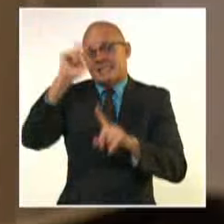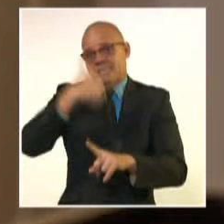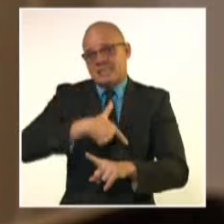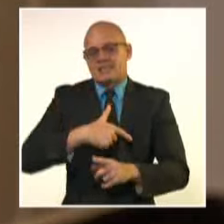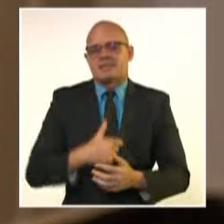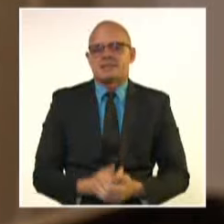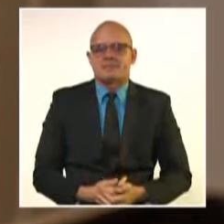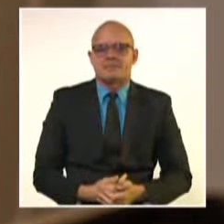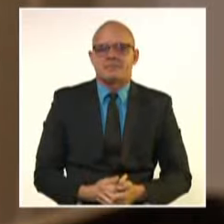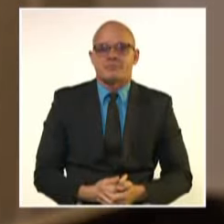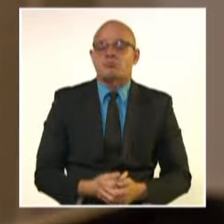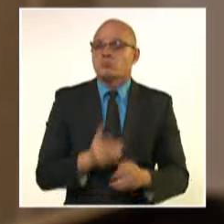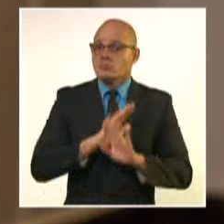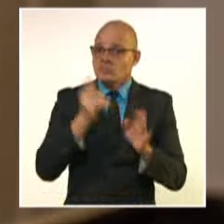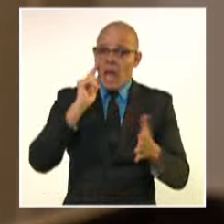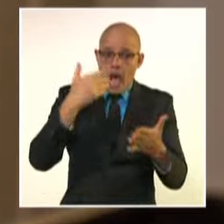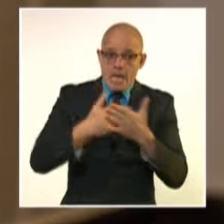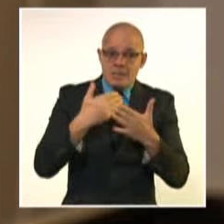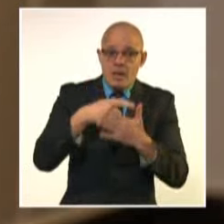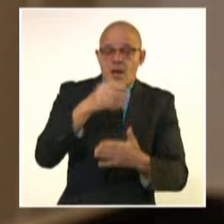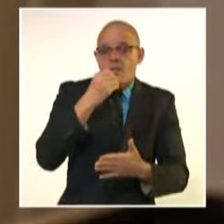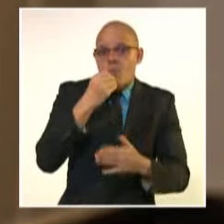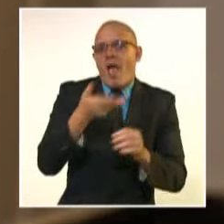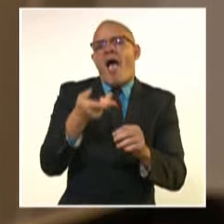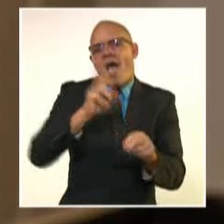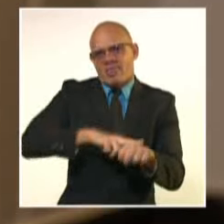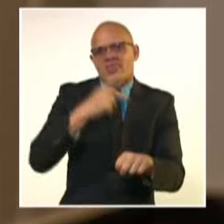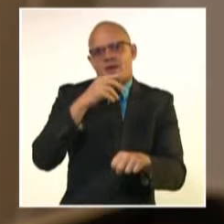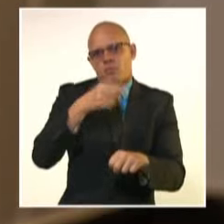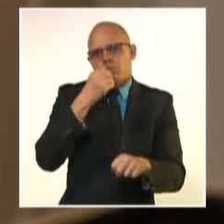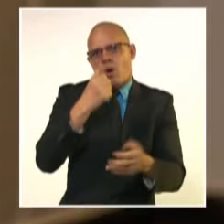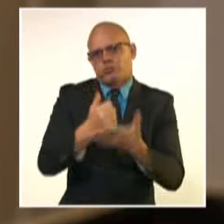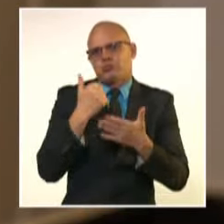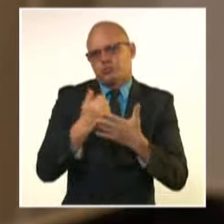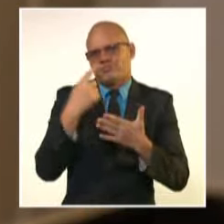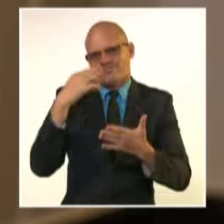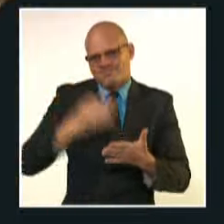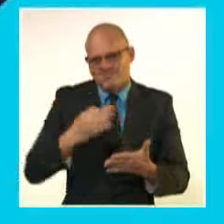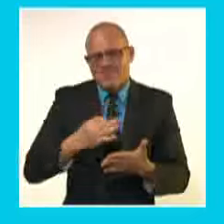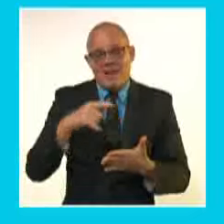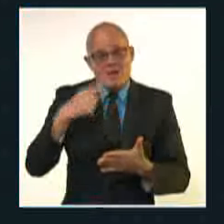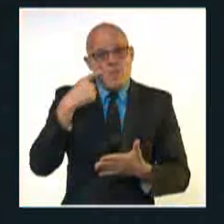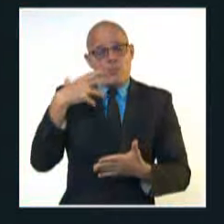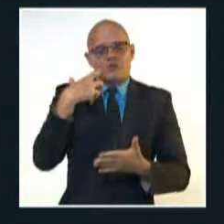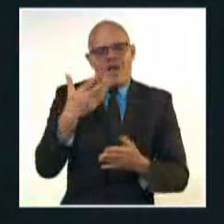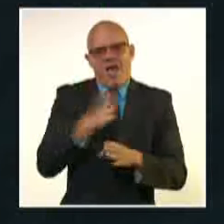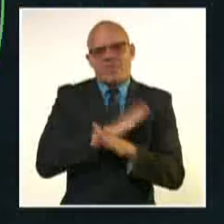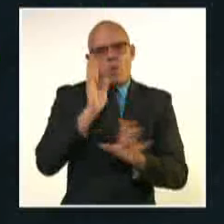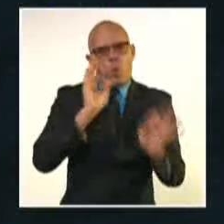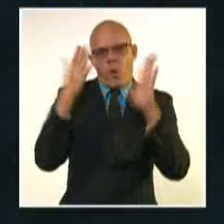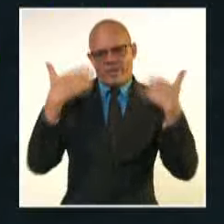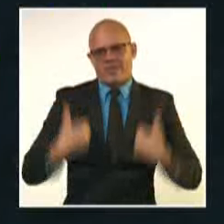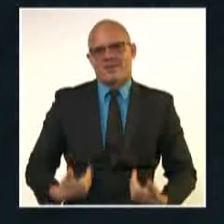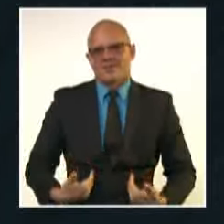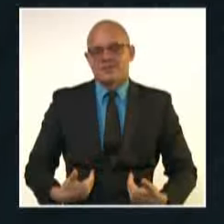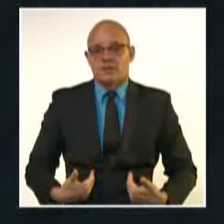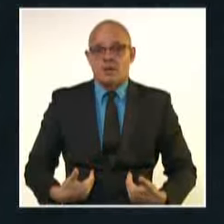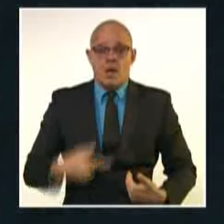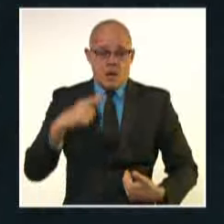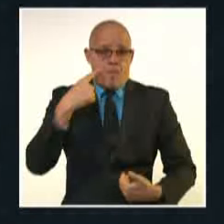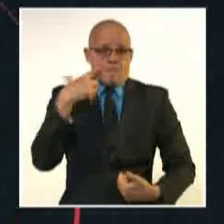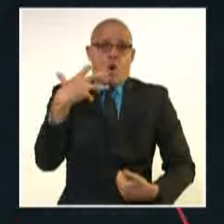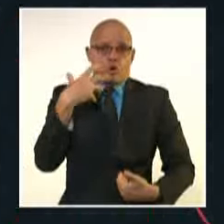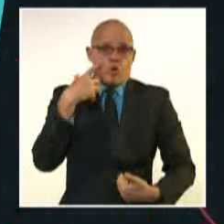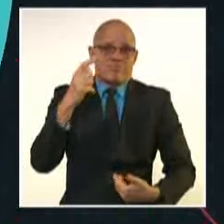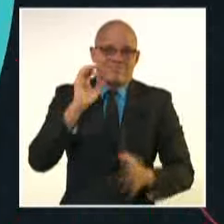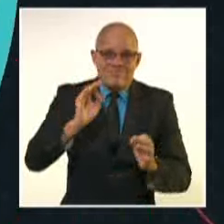Esas propuestas que buscan prevenir enfermedades nos recuerdan la importancia del enfoque Una Salud. Esta perspectiva resulta esencial para